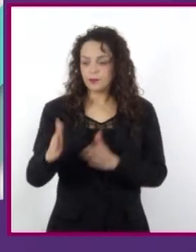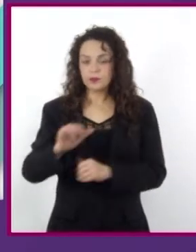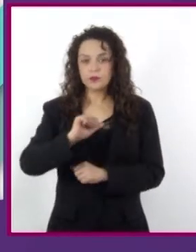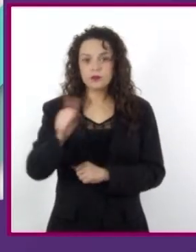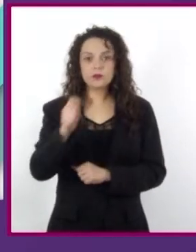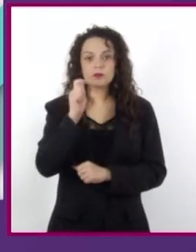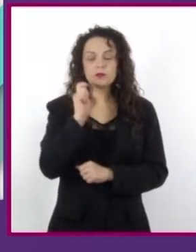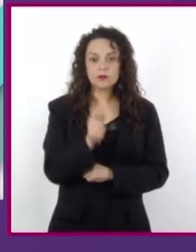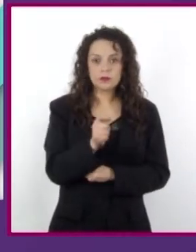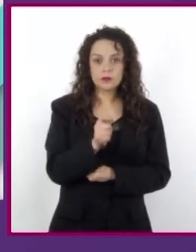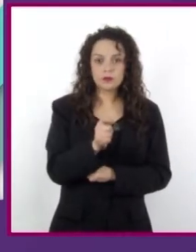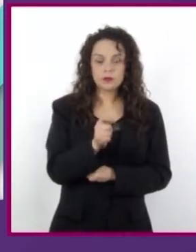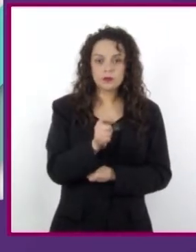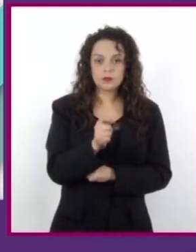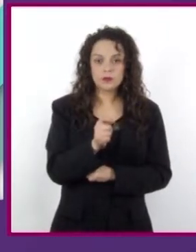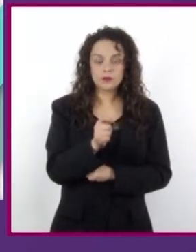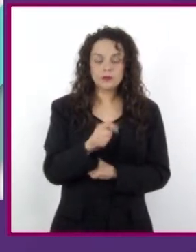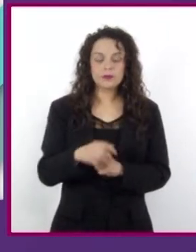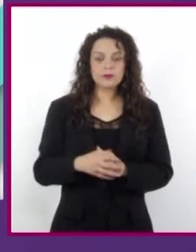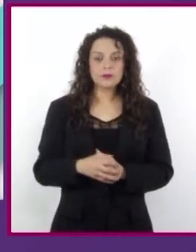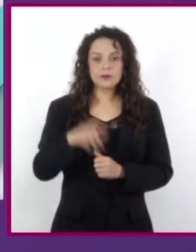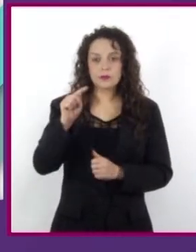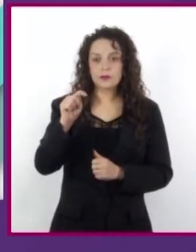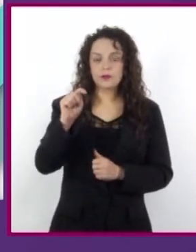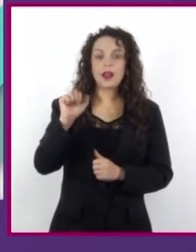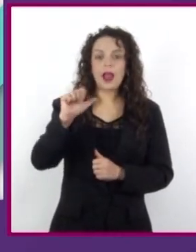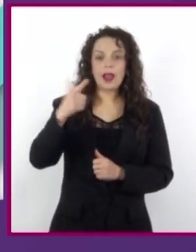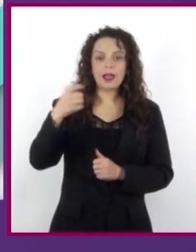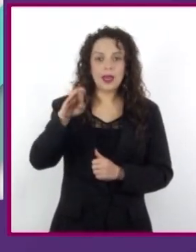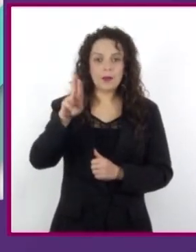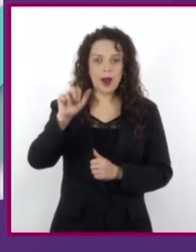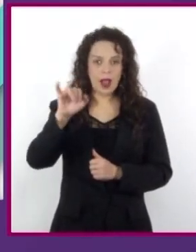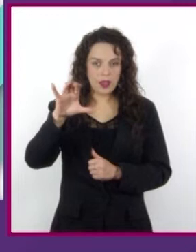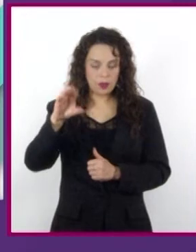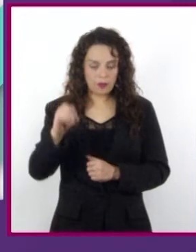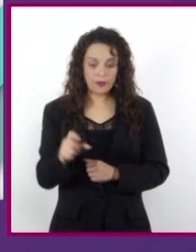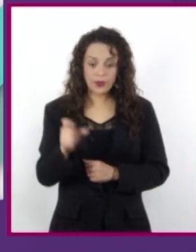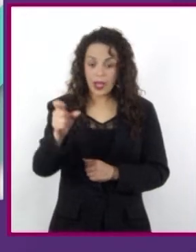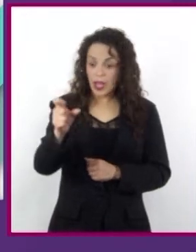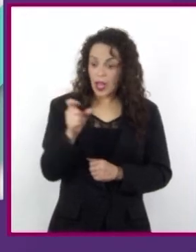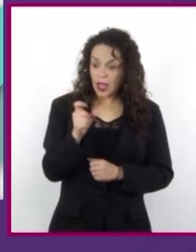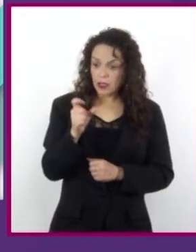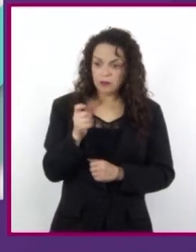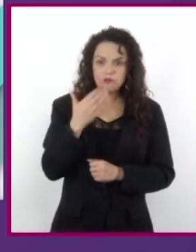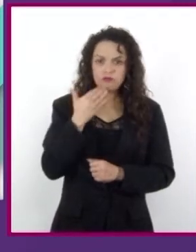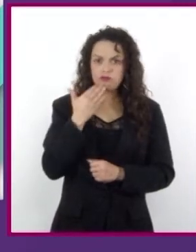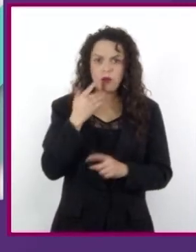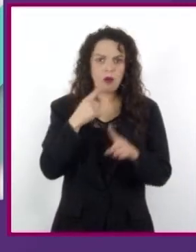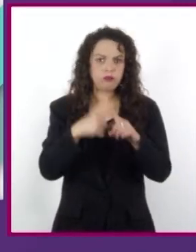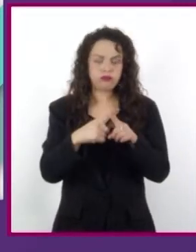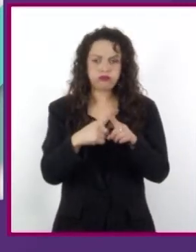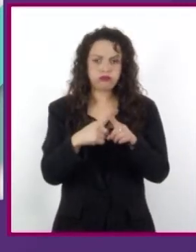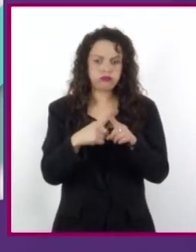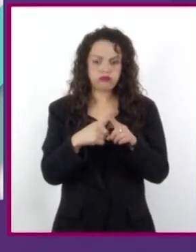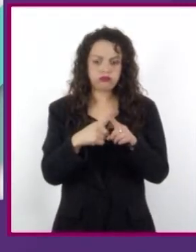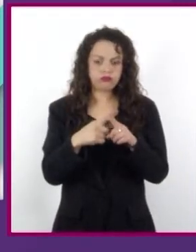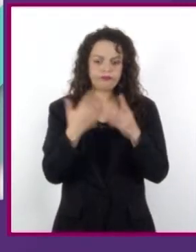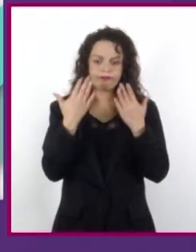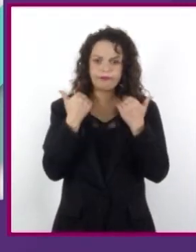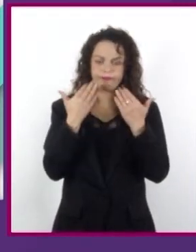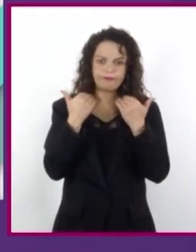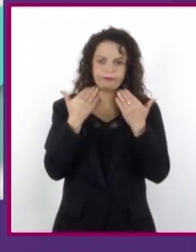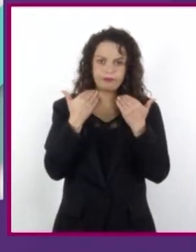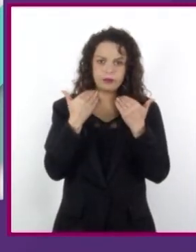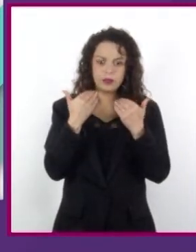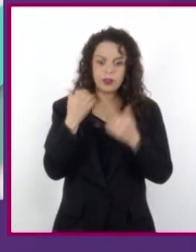elementos del término algebraico. Para la letra x no está siendo multiplicada por nada. Y como su